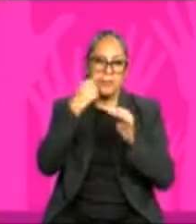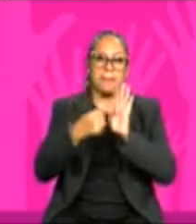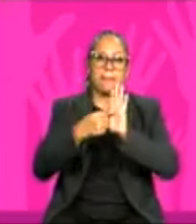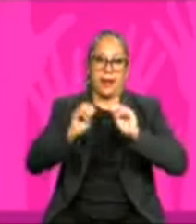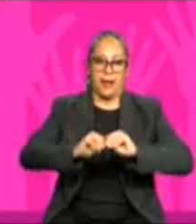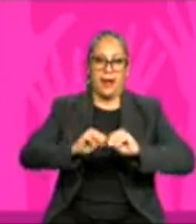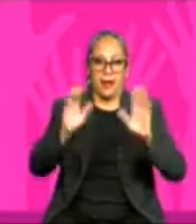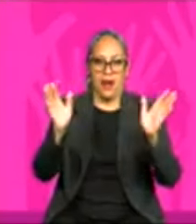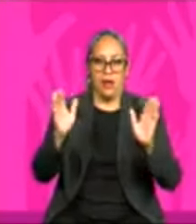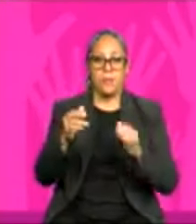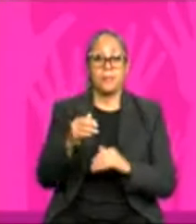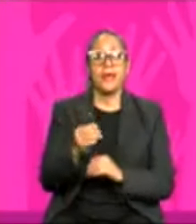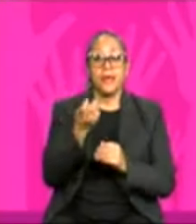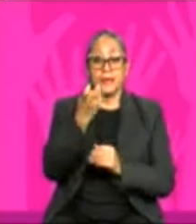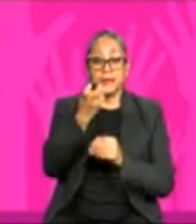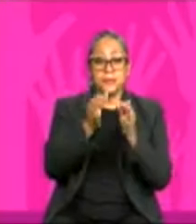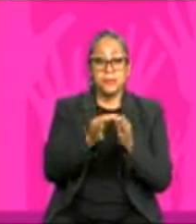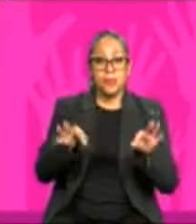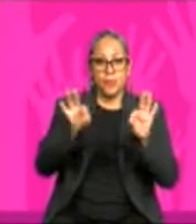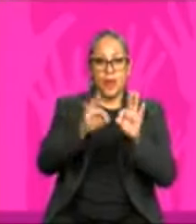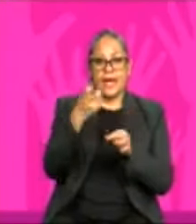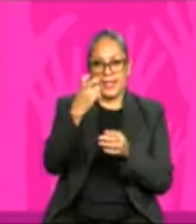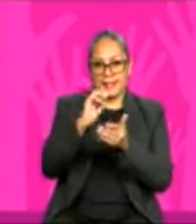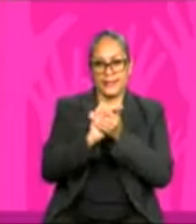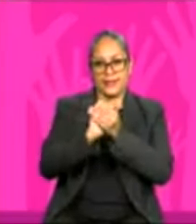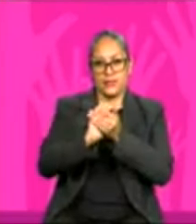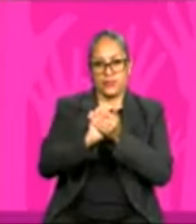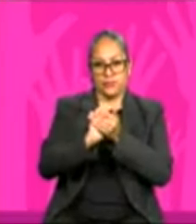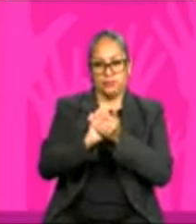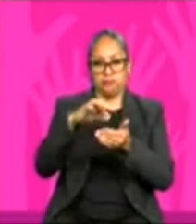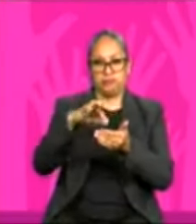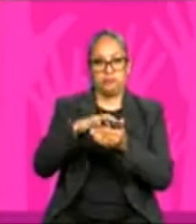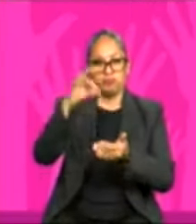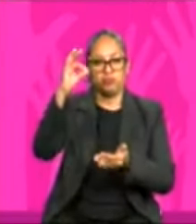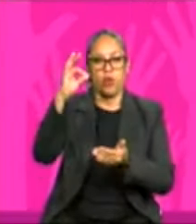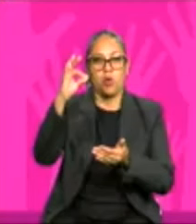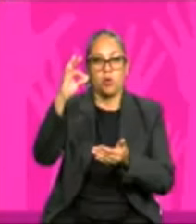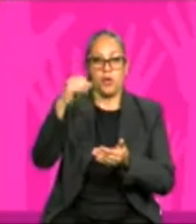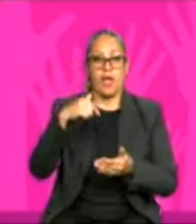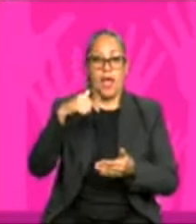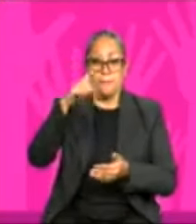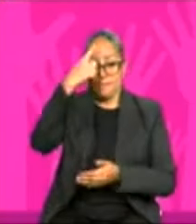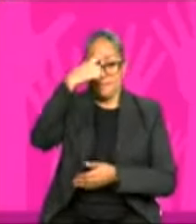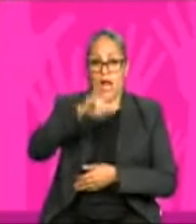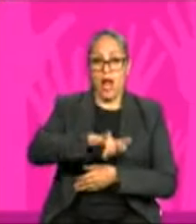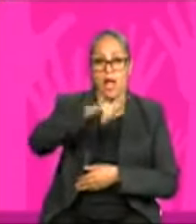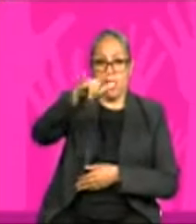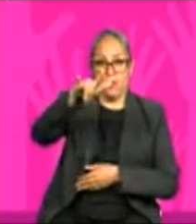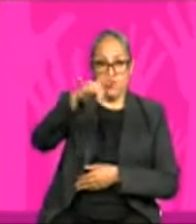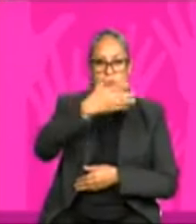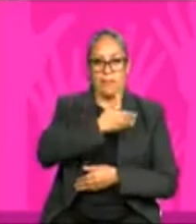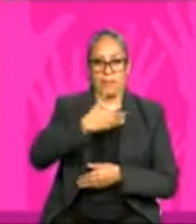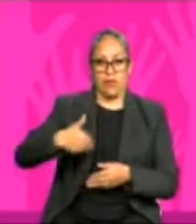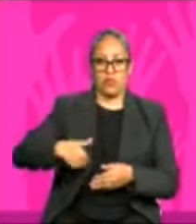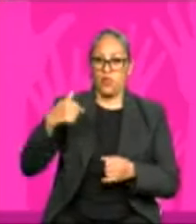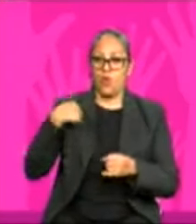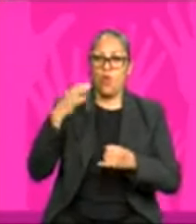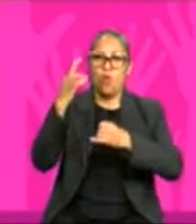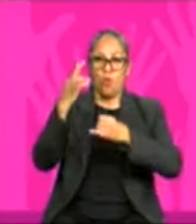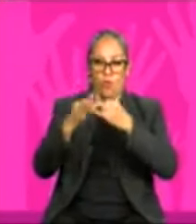muy importante ese sorteo que se hizo del avión presidencial y que me tocó a mí la parte final del